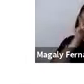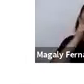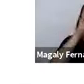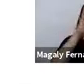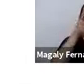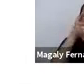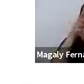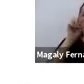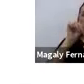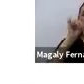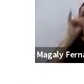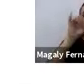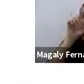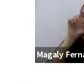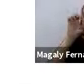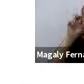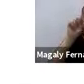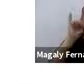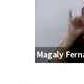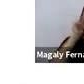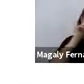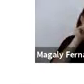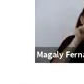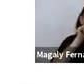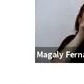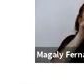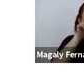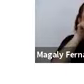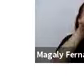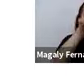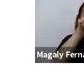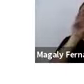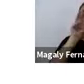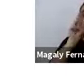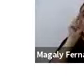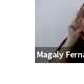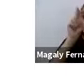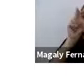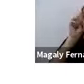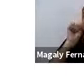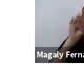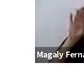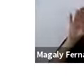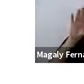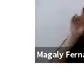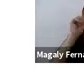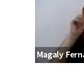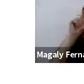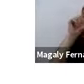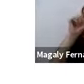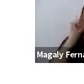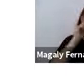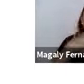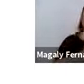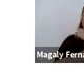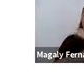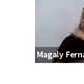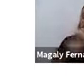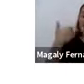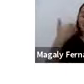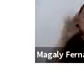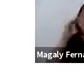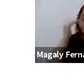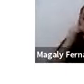y constantemente hablamos de umbrales de pobreza que una vez superados son incompatibles, aunque se